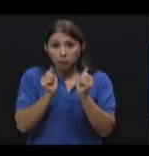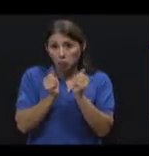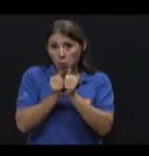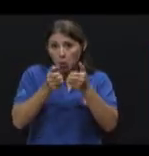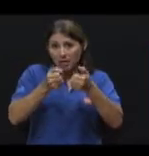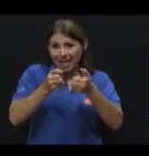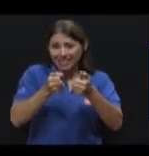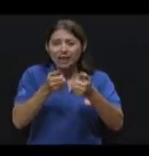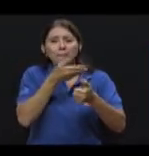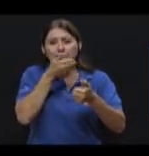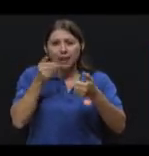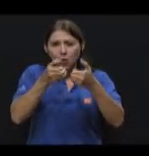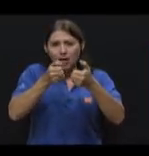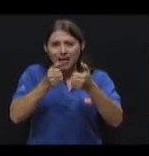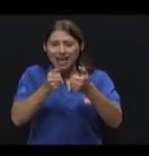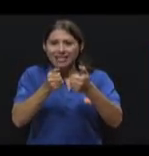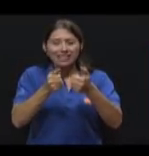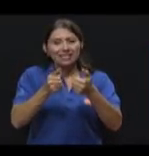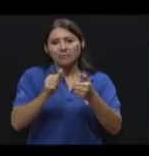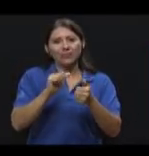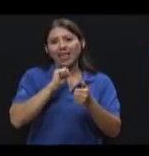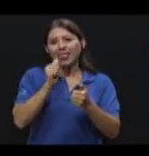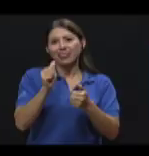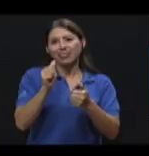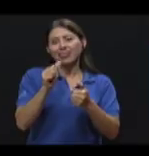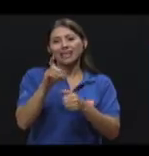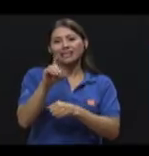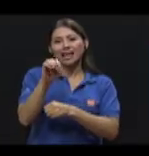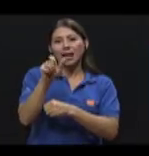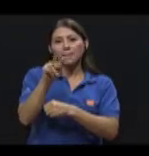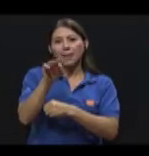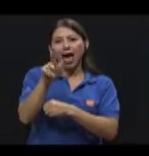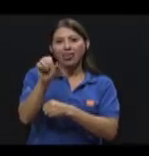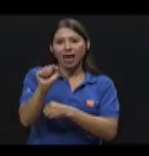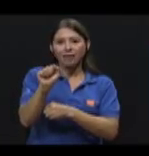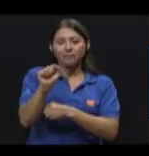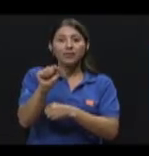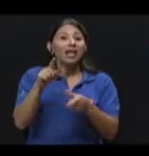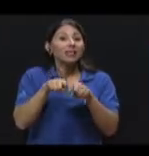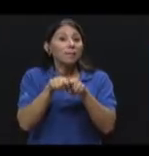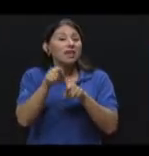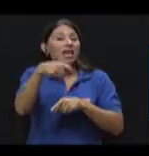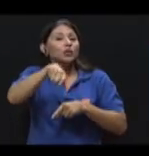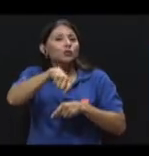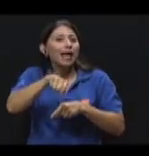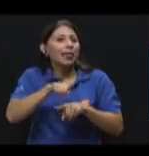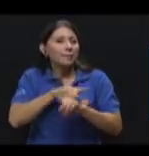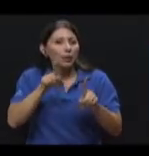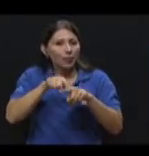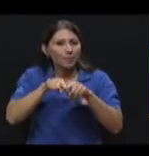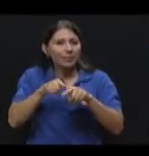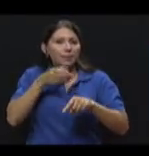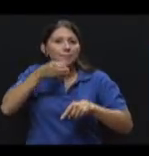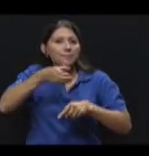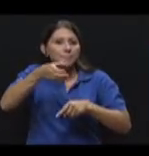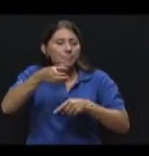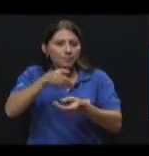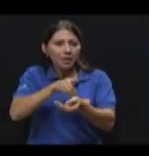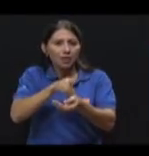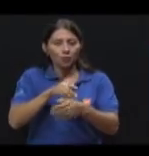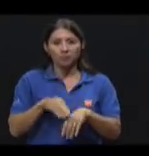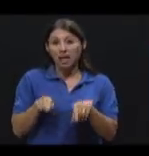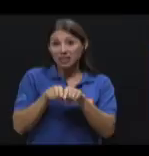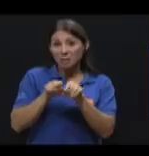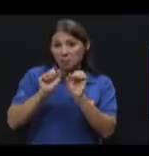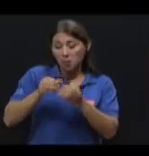leche mejor si esta es descremada y endulzada según recomendación médica y puede tomar medio vaso